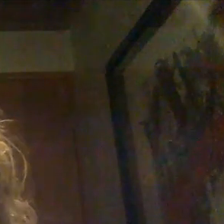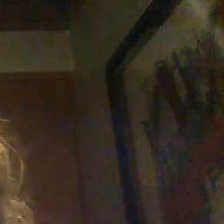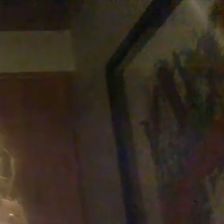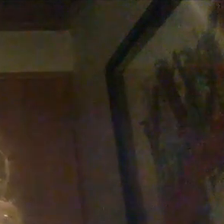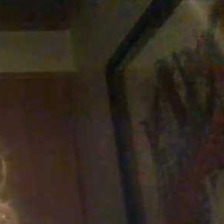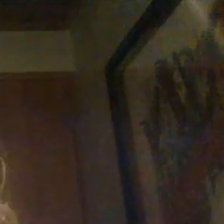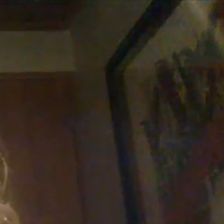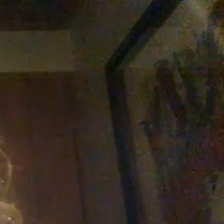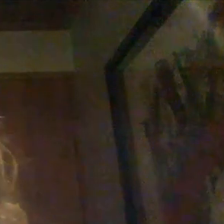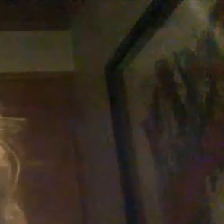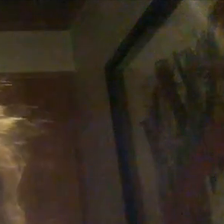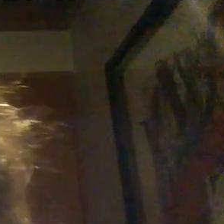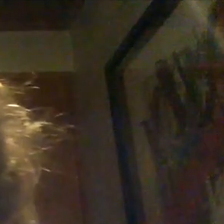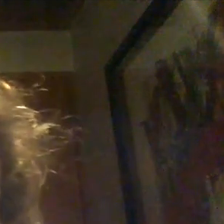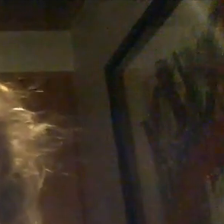Bien.